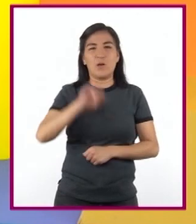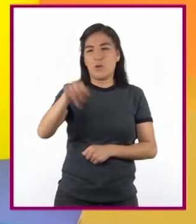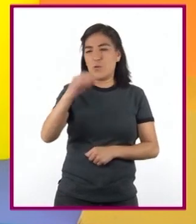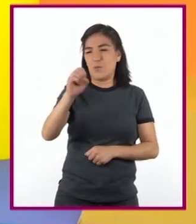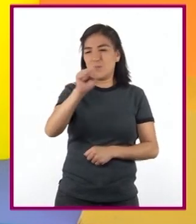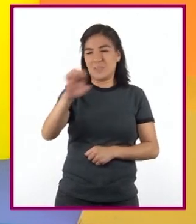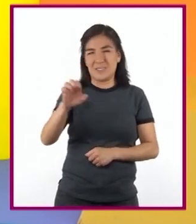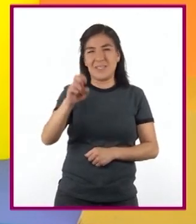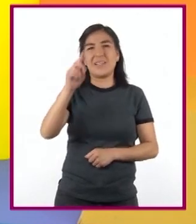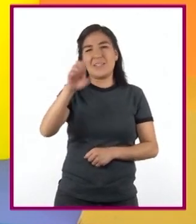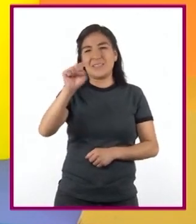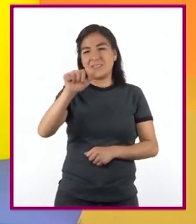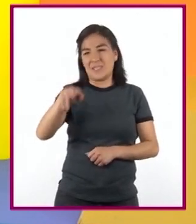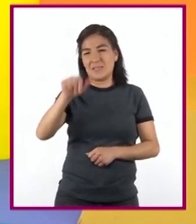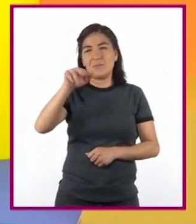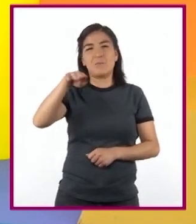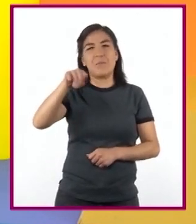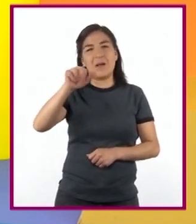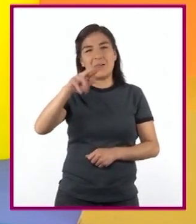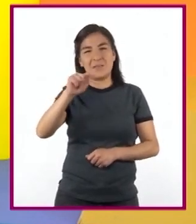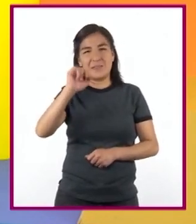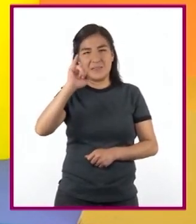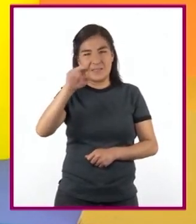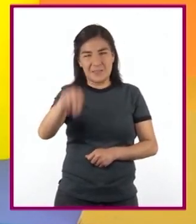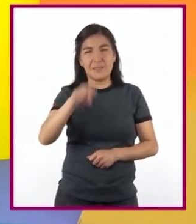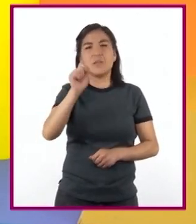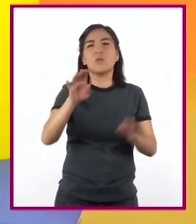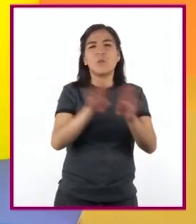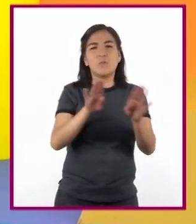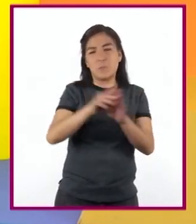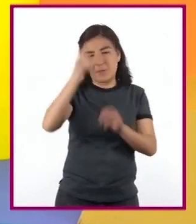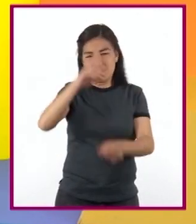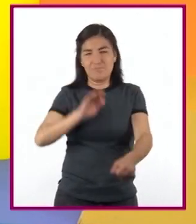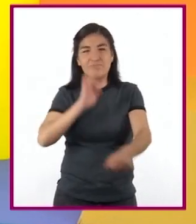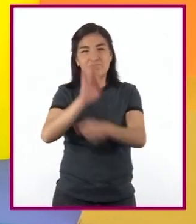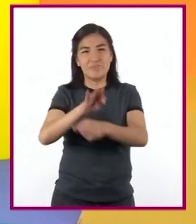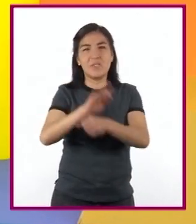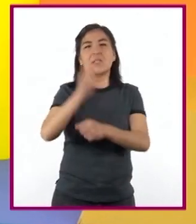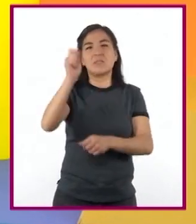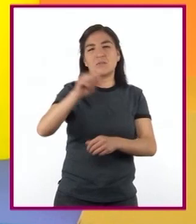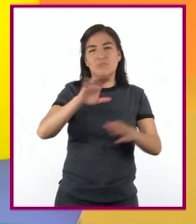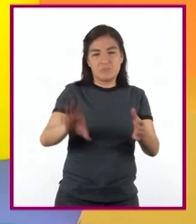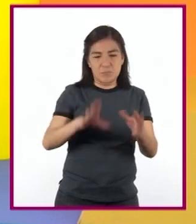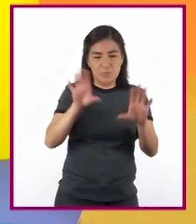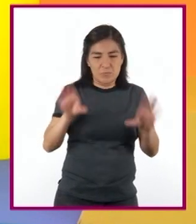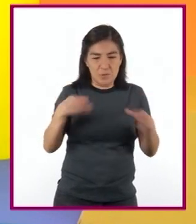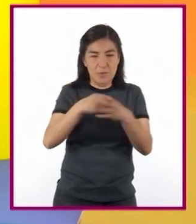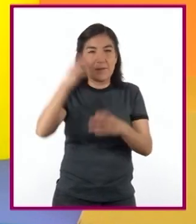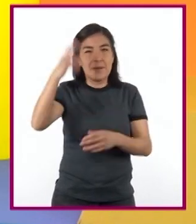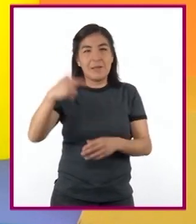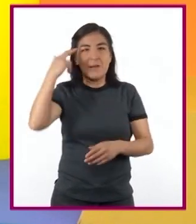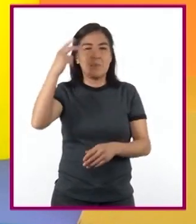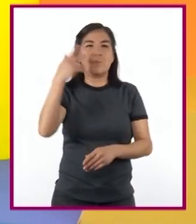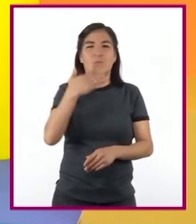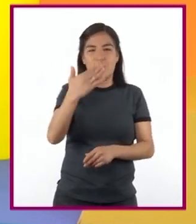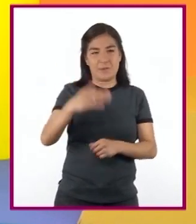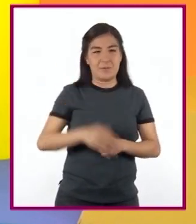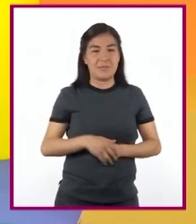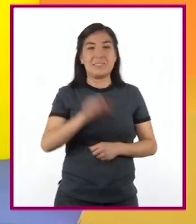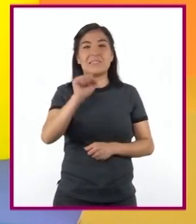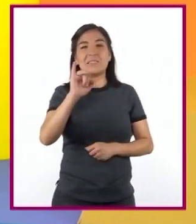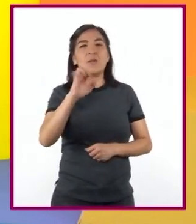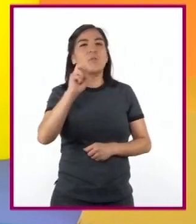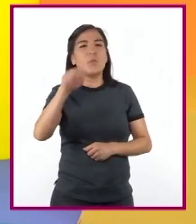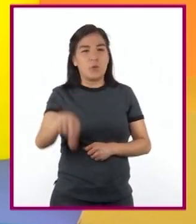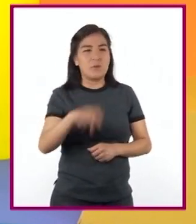Martín abogaba por construir una monarquía americana. Simón Bolívar se inclinó por